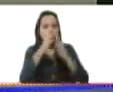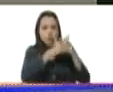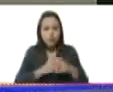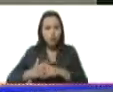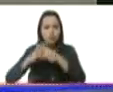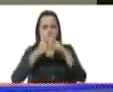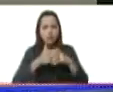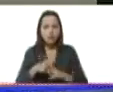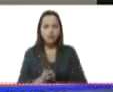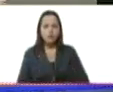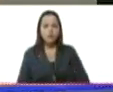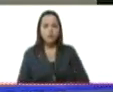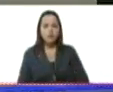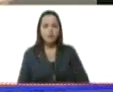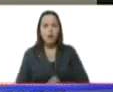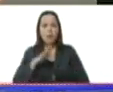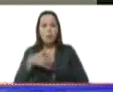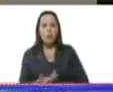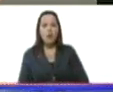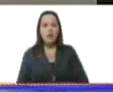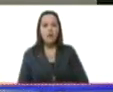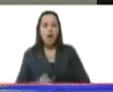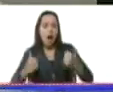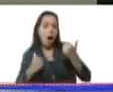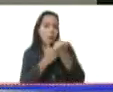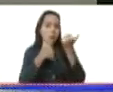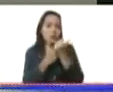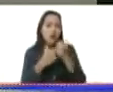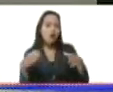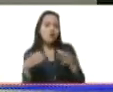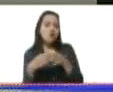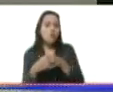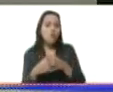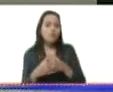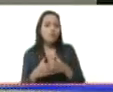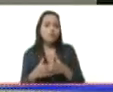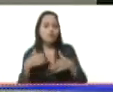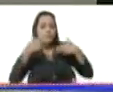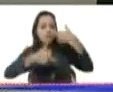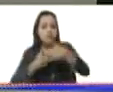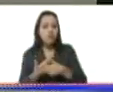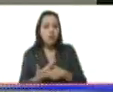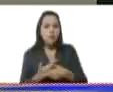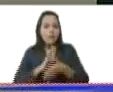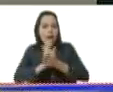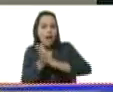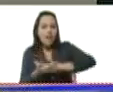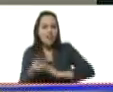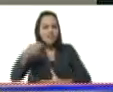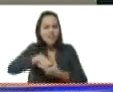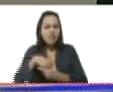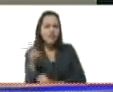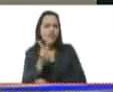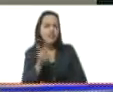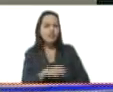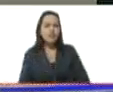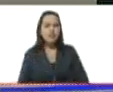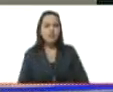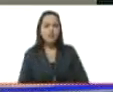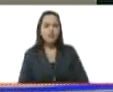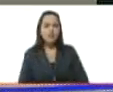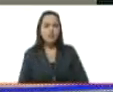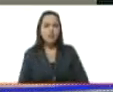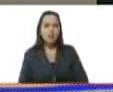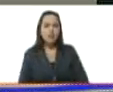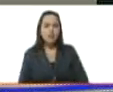Unidos para poner la delincuencia organizada en función de destruir desde adentro al país y de servir